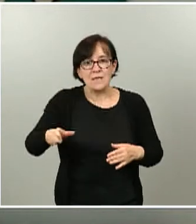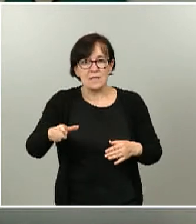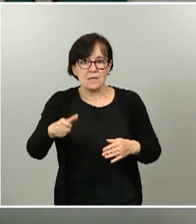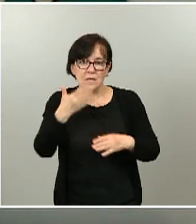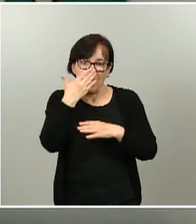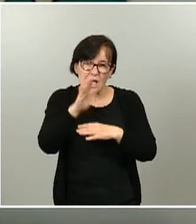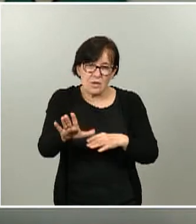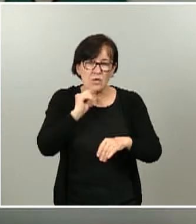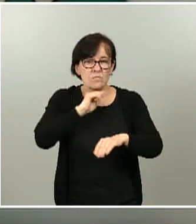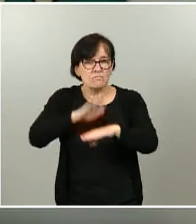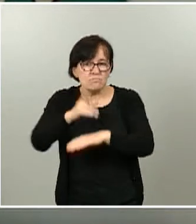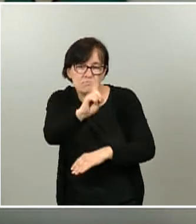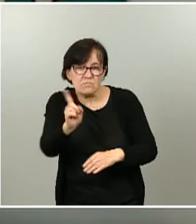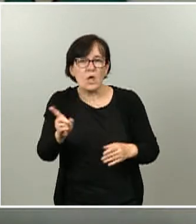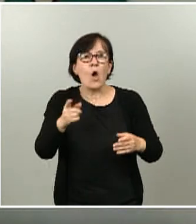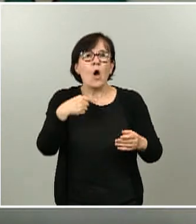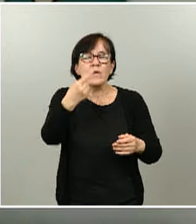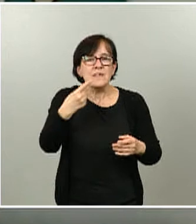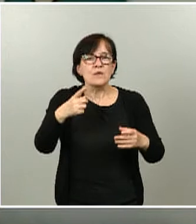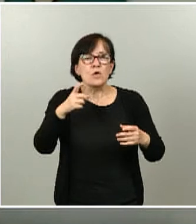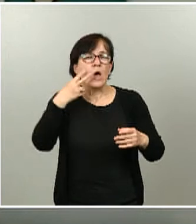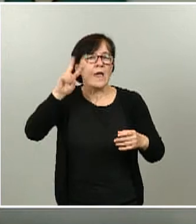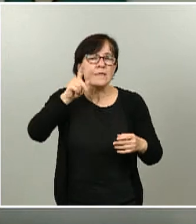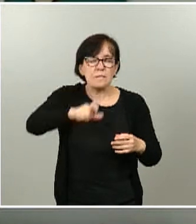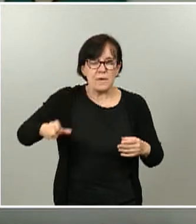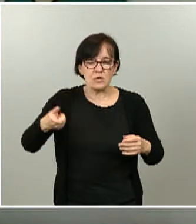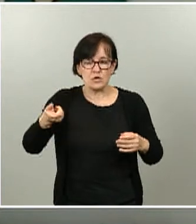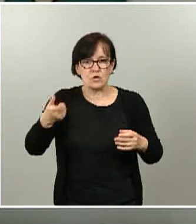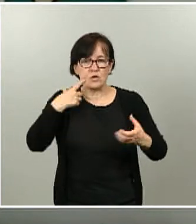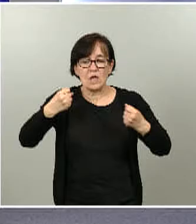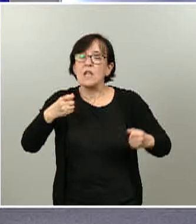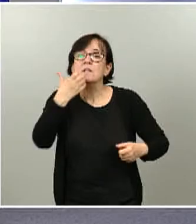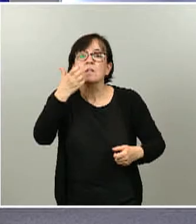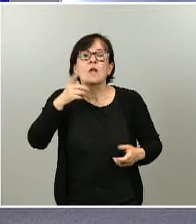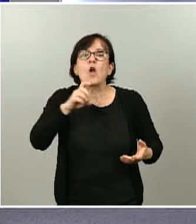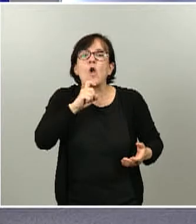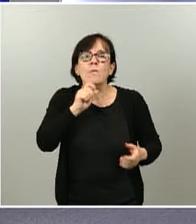expertos sanitarios y de qué forma se va a sancionar el que no se lleven las mascarillas.